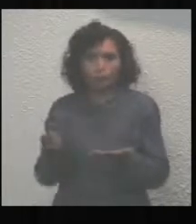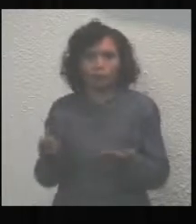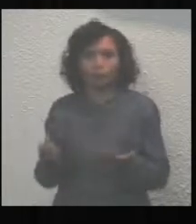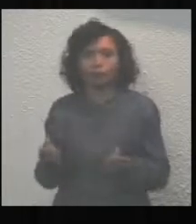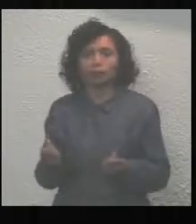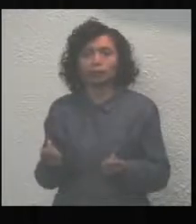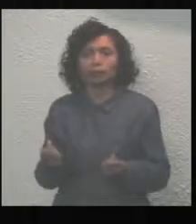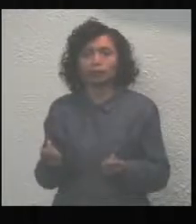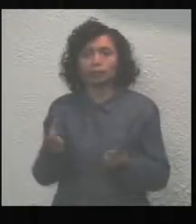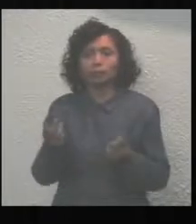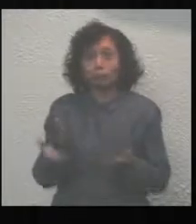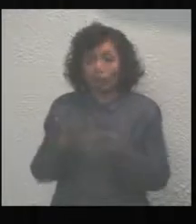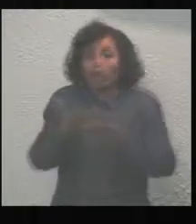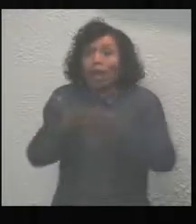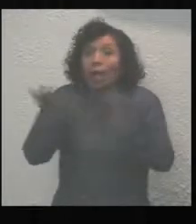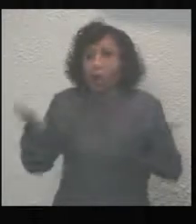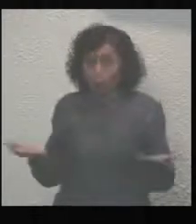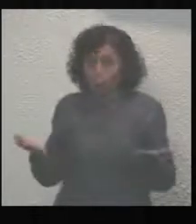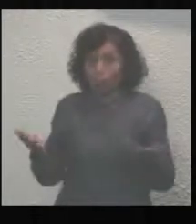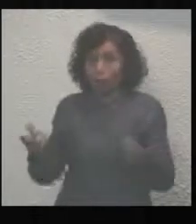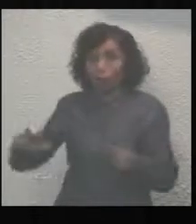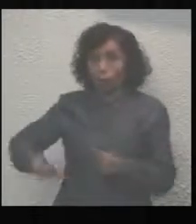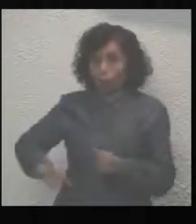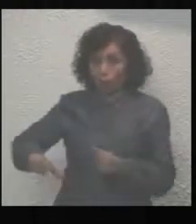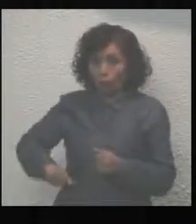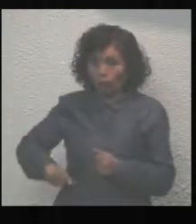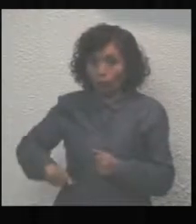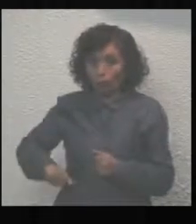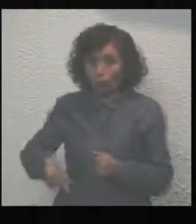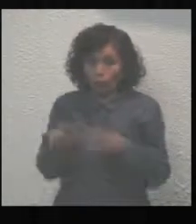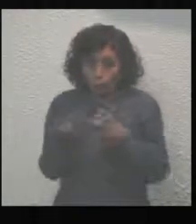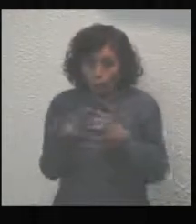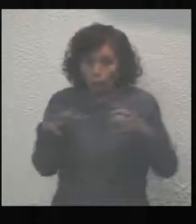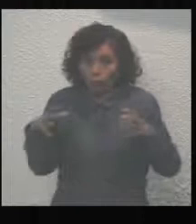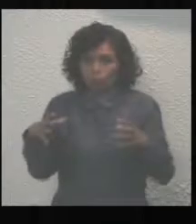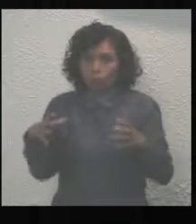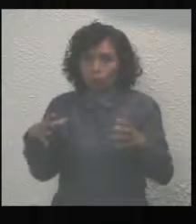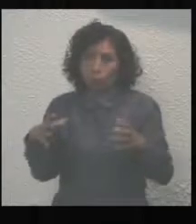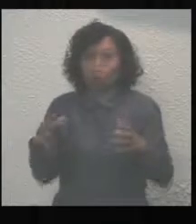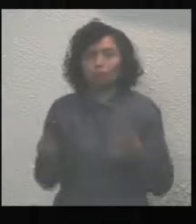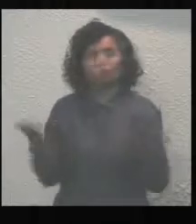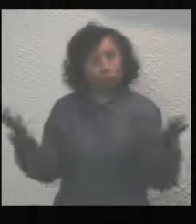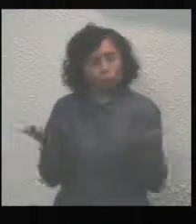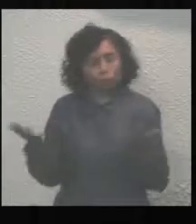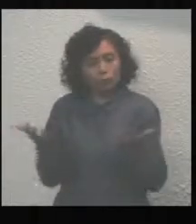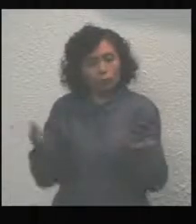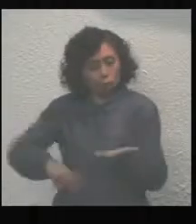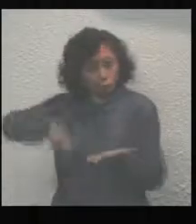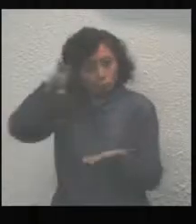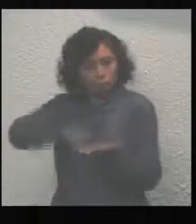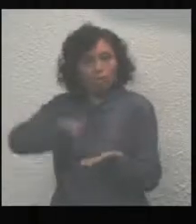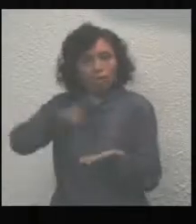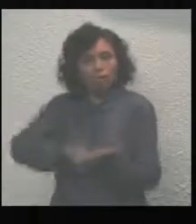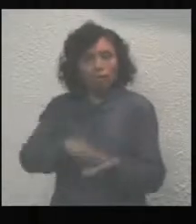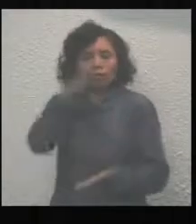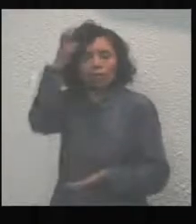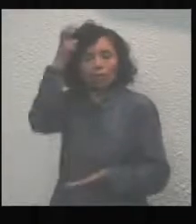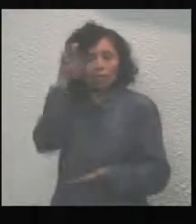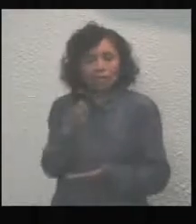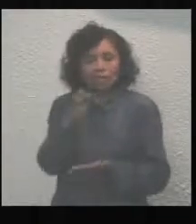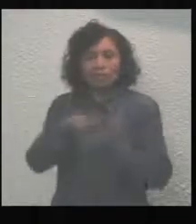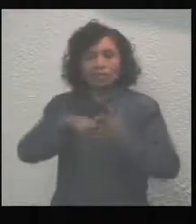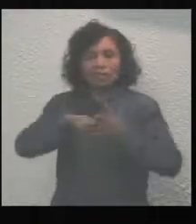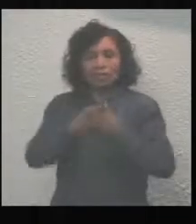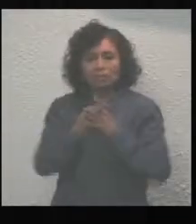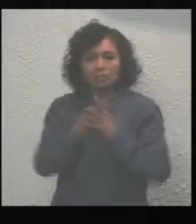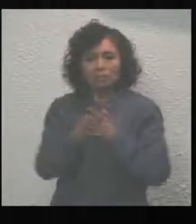electorales ahora como gobierno y como mayoría legislativa lo haremos valer porque es el principio que